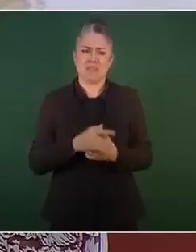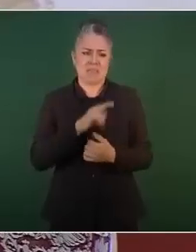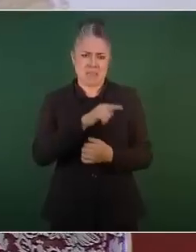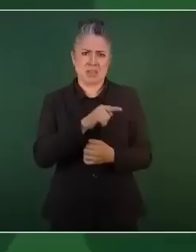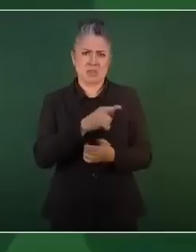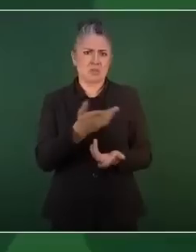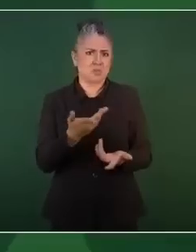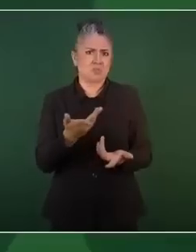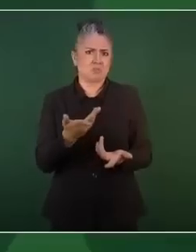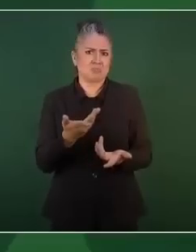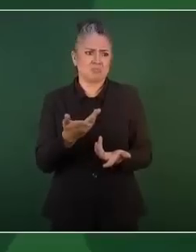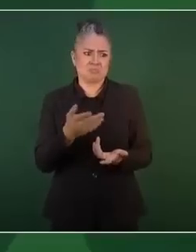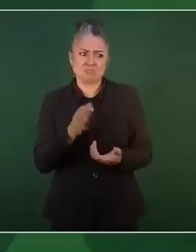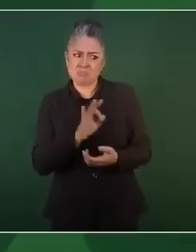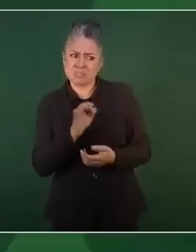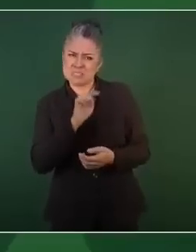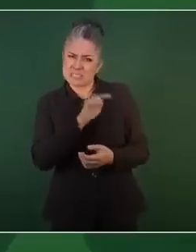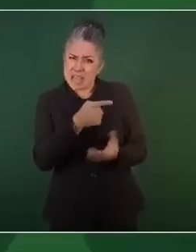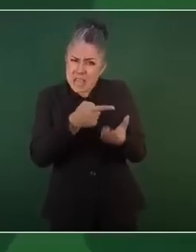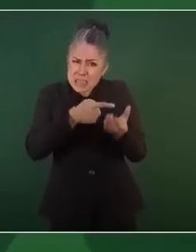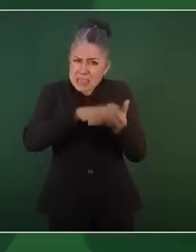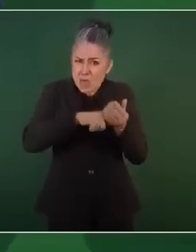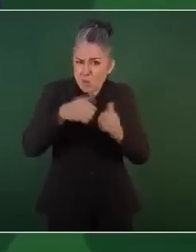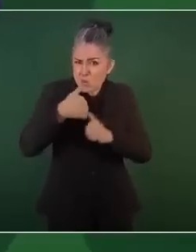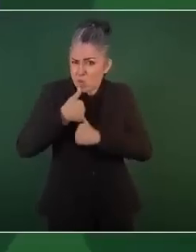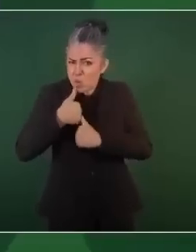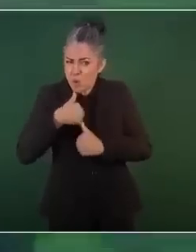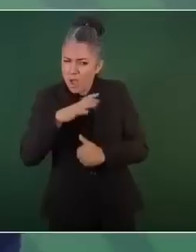un miembro de las Fuerzas Armadas,